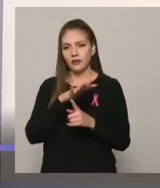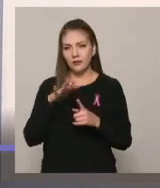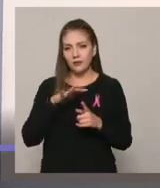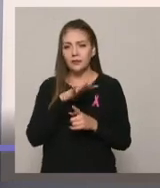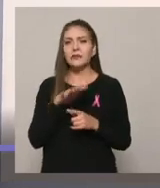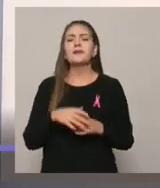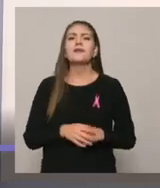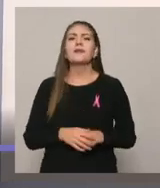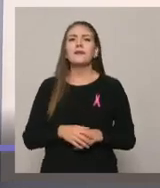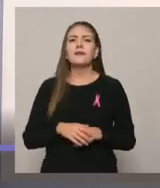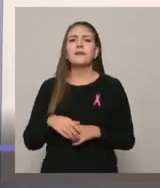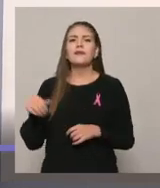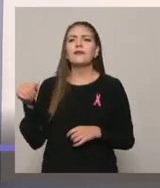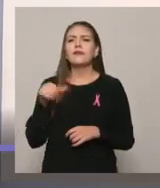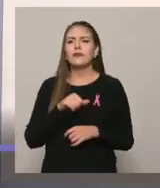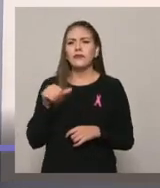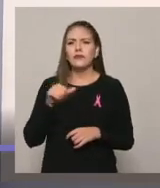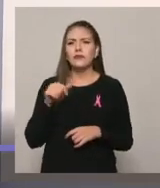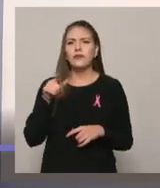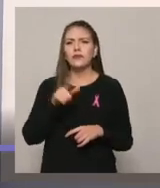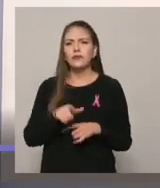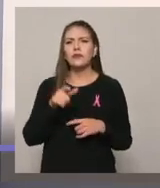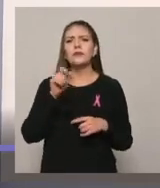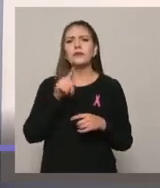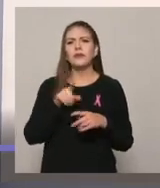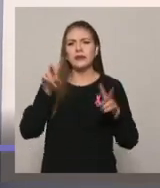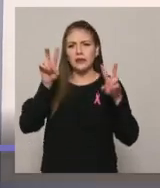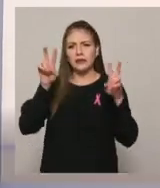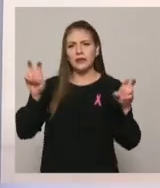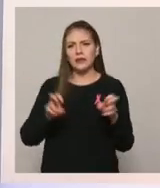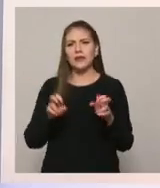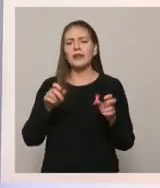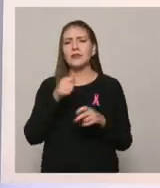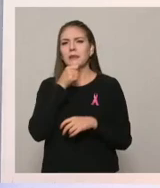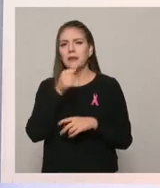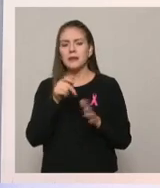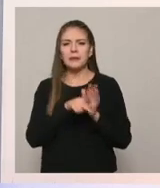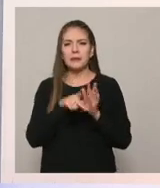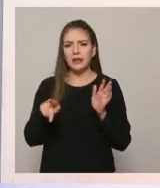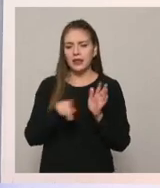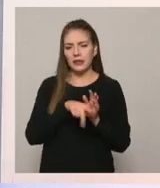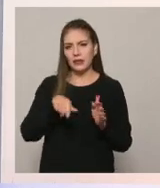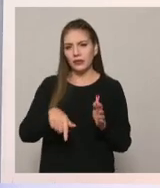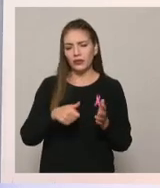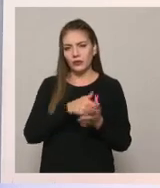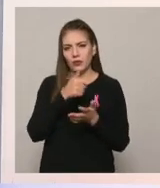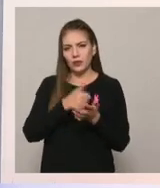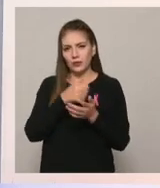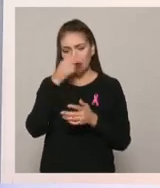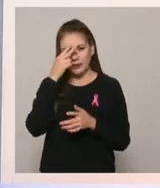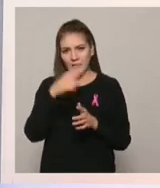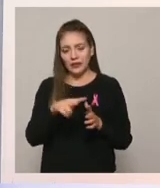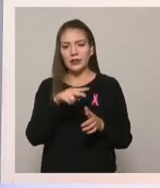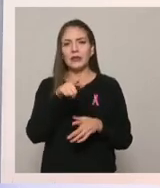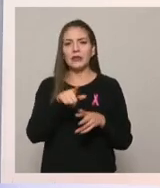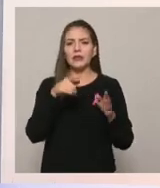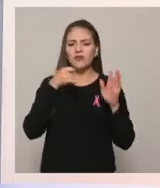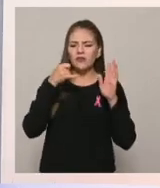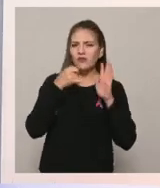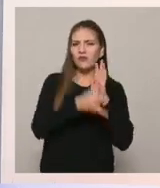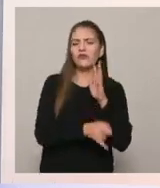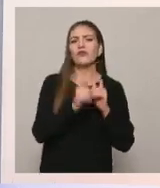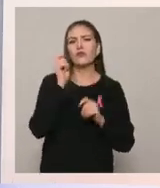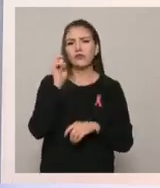análisis a profundidad de lo que es el periodismo científico en la Ciudad de México. Esto a propósito de un